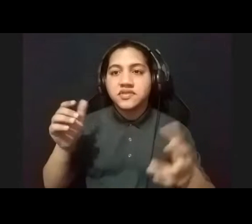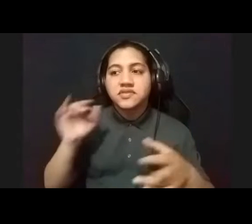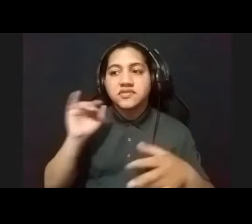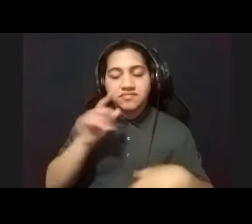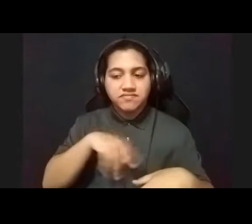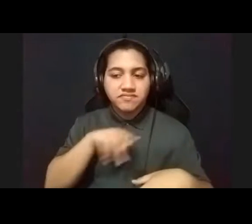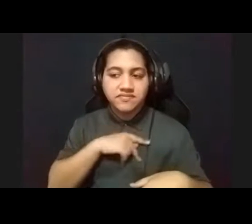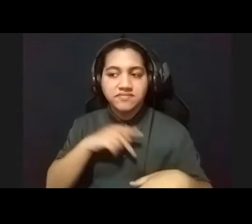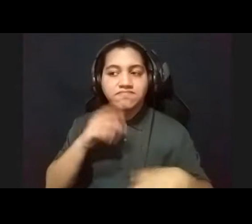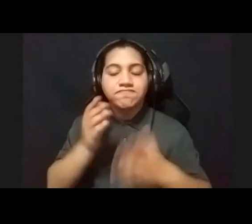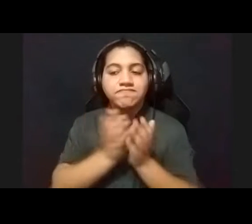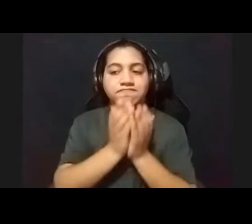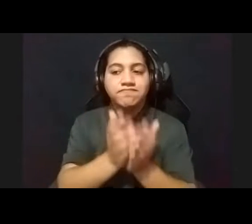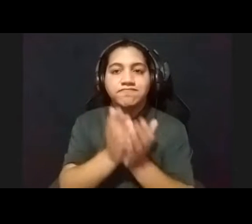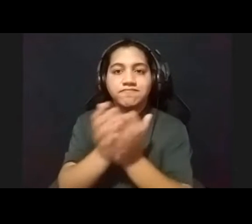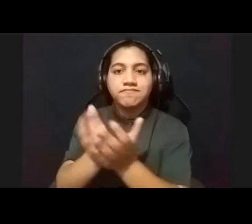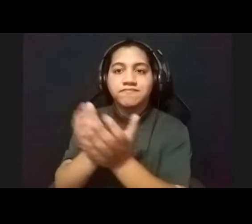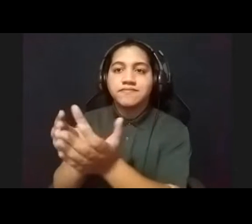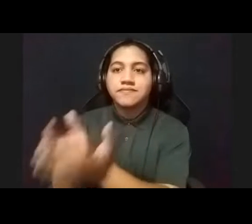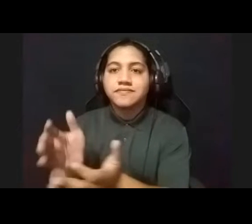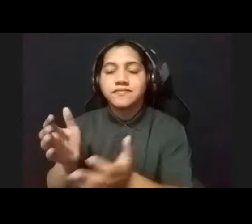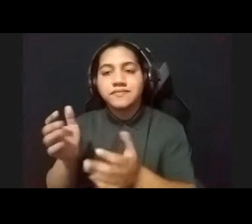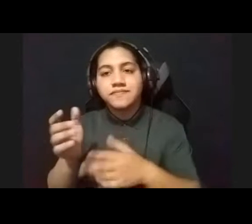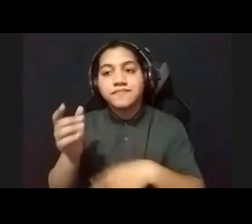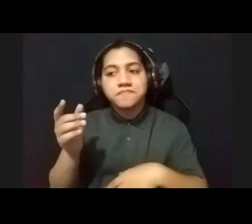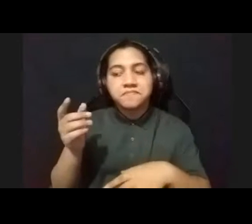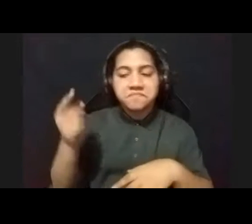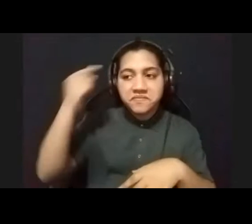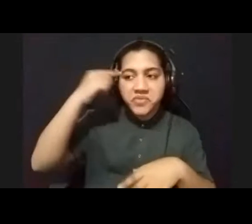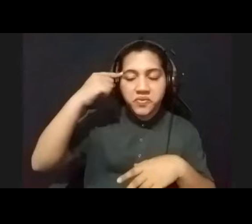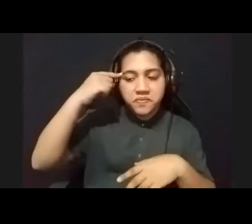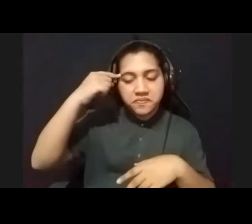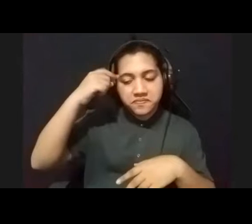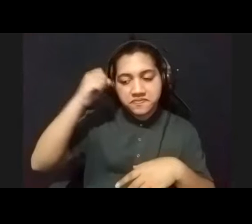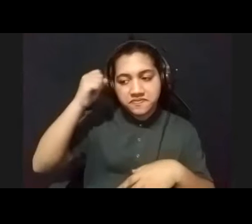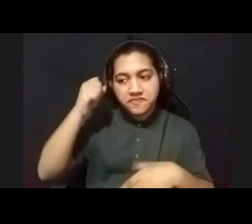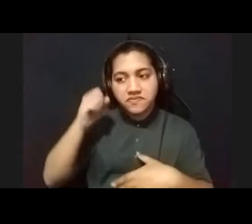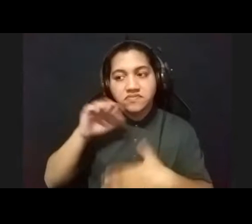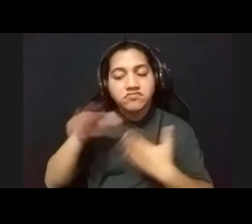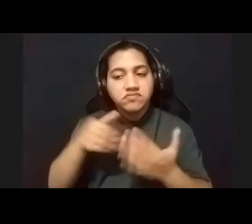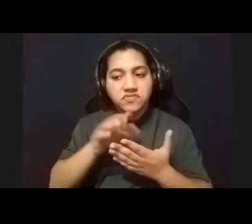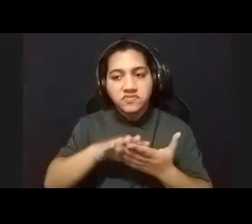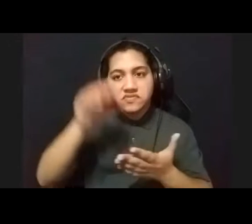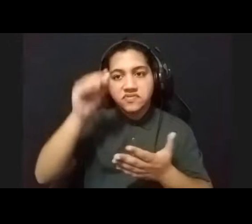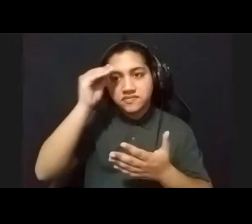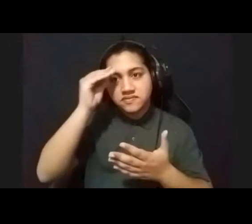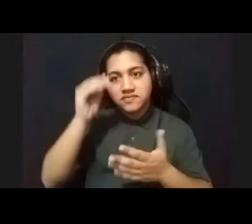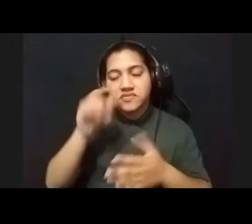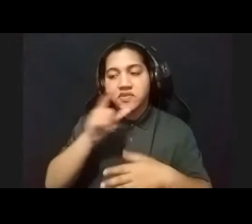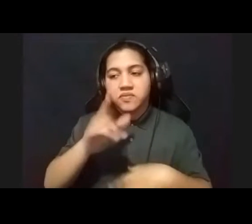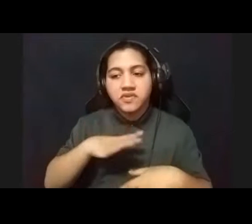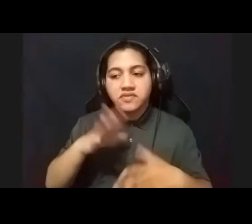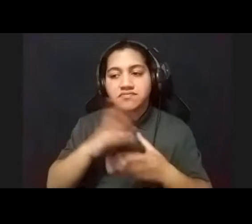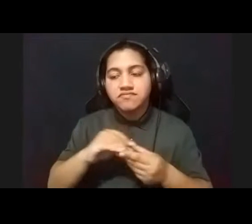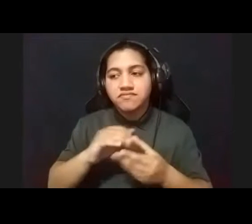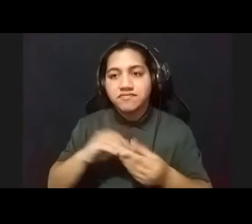que va viajando, contando, pero que trae en su memoria todo lo que aprendió de aquellas primeras mujeres que le contaron cuentos,